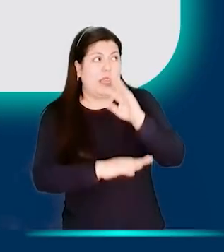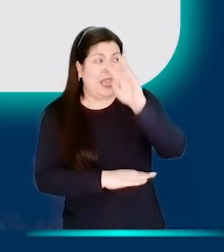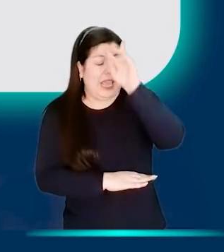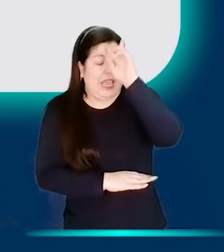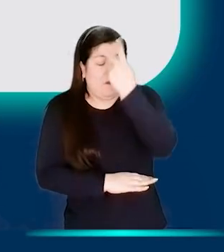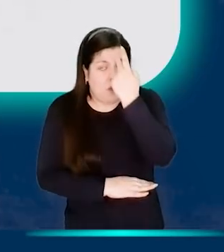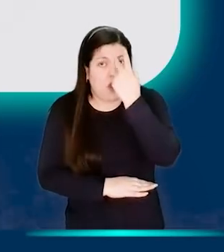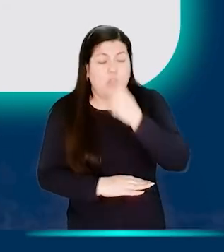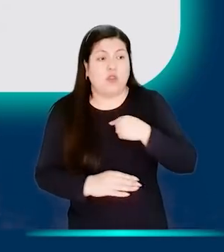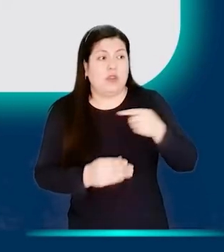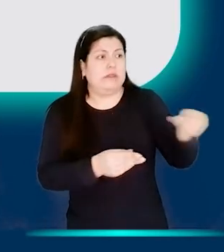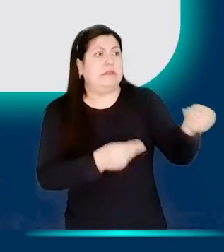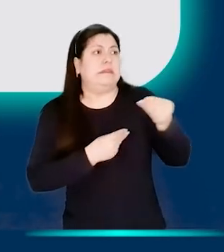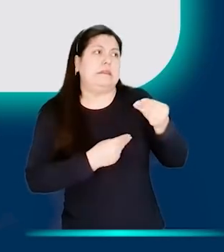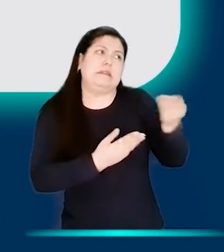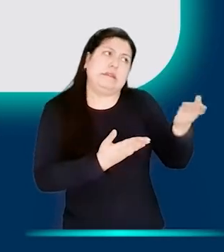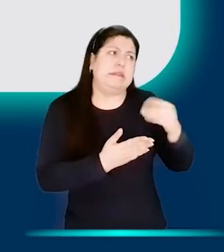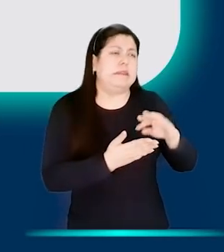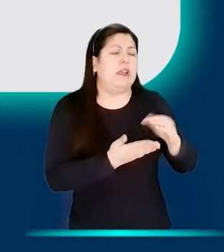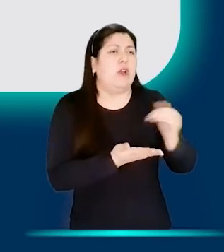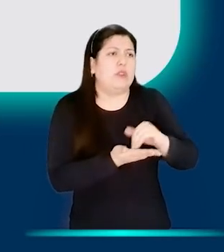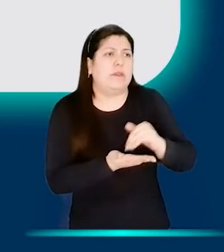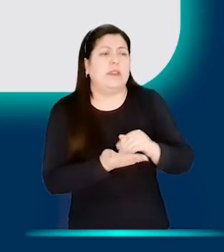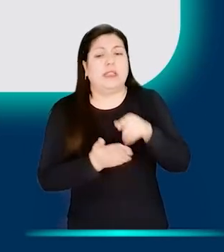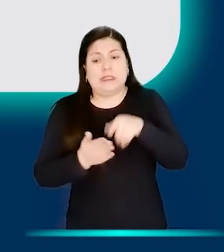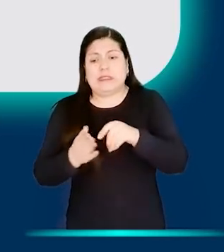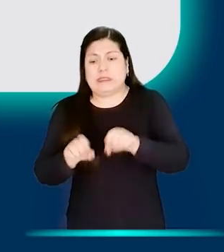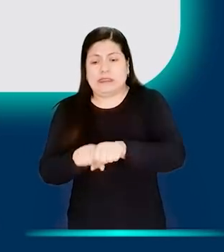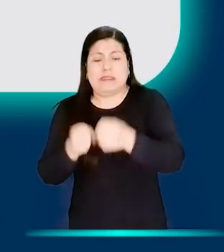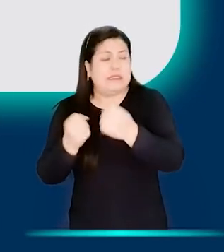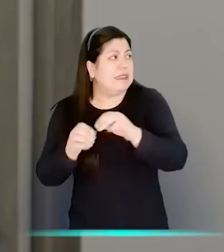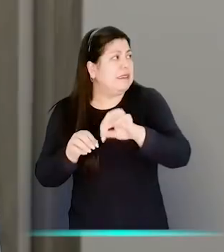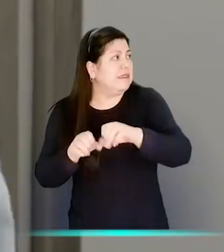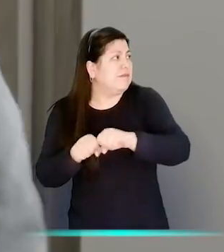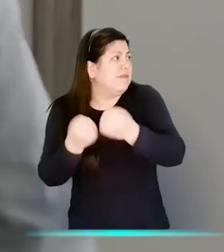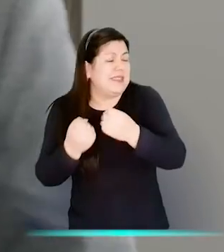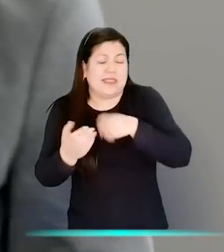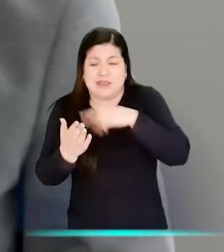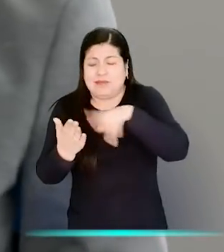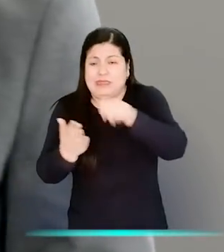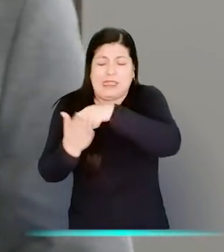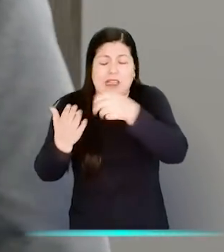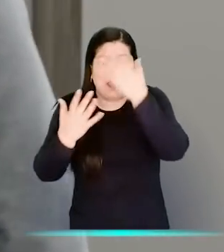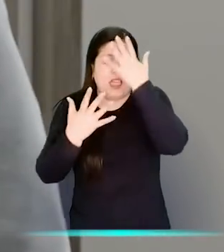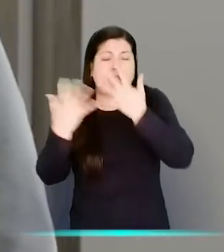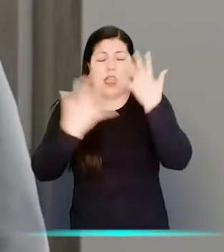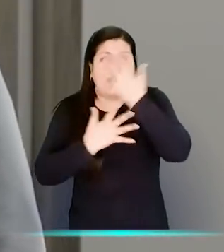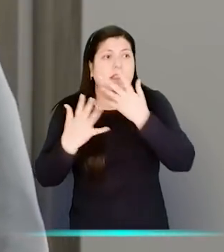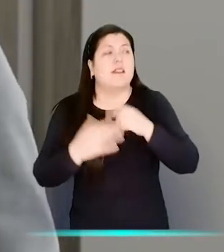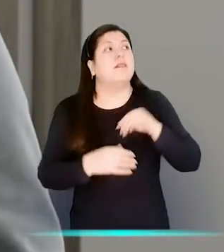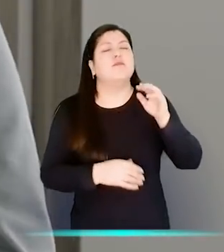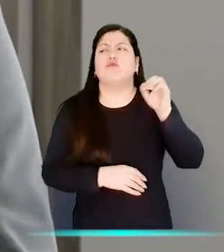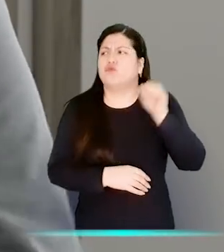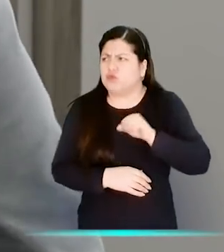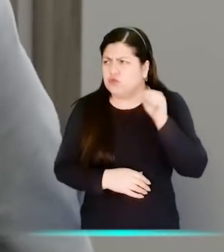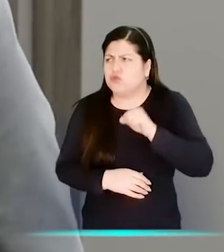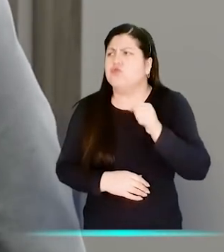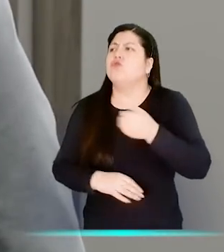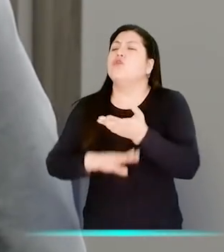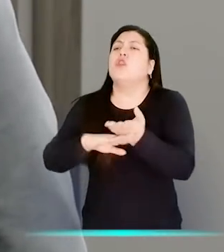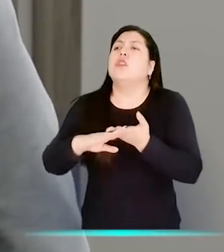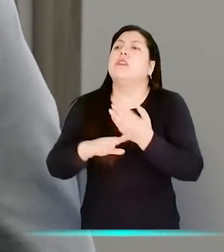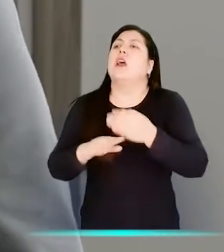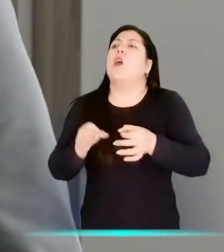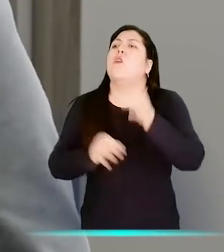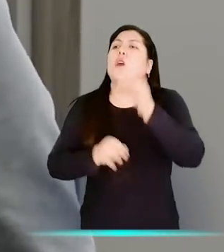tarjeta electoral si se equivoca marcando? ¿Y qué pasa con esa tarjeta dañada? Puede solicitar al jurado de votación otra tarjeta